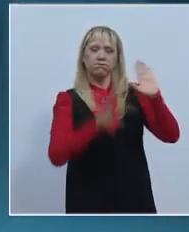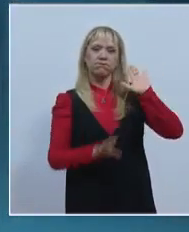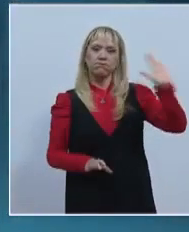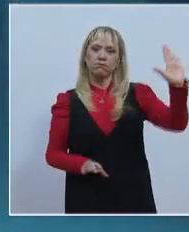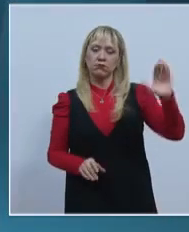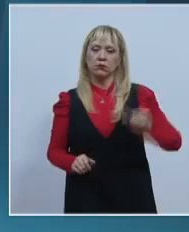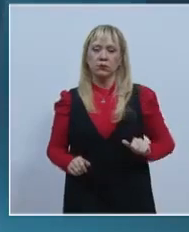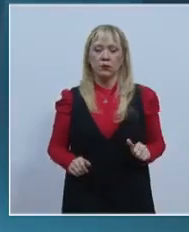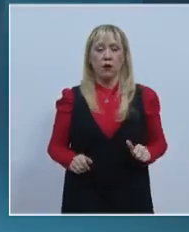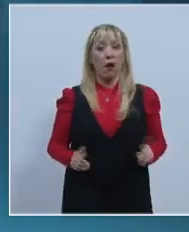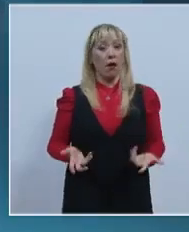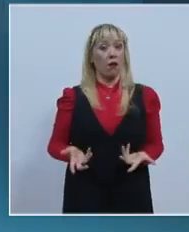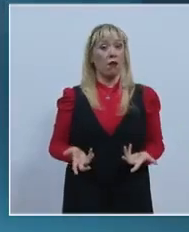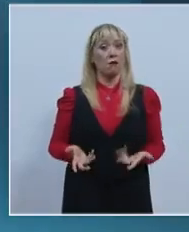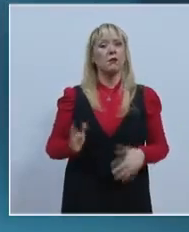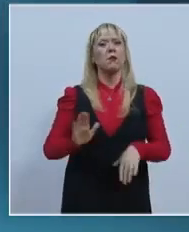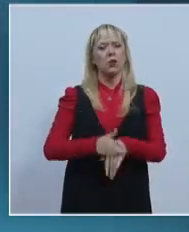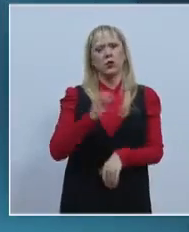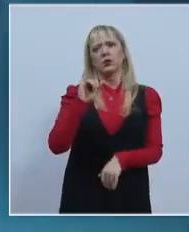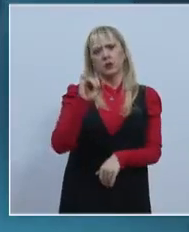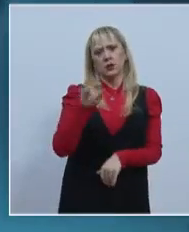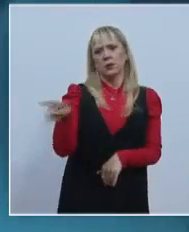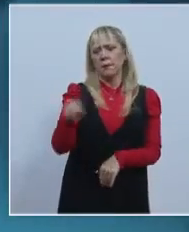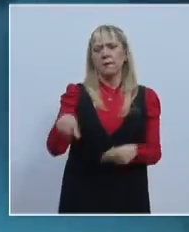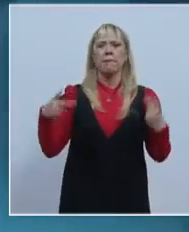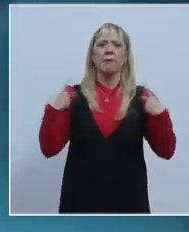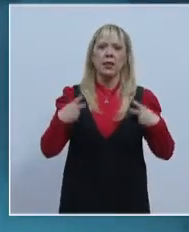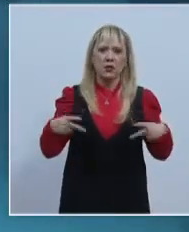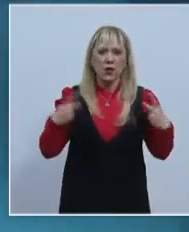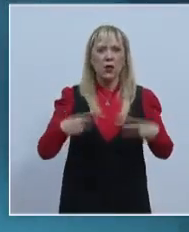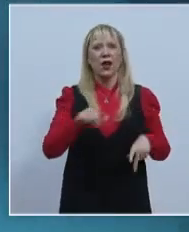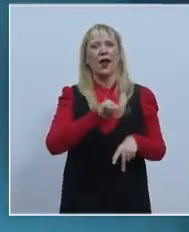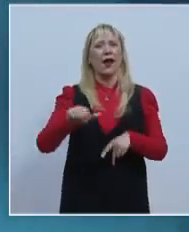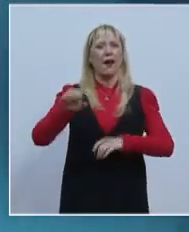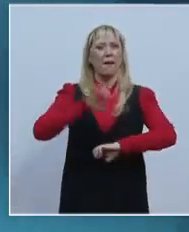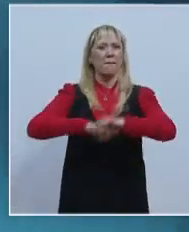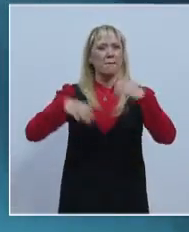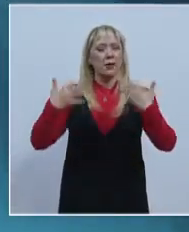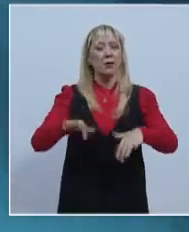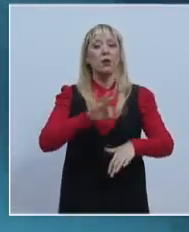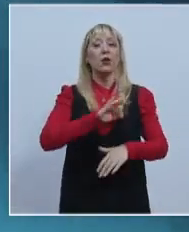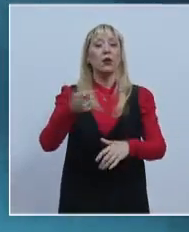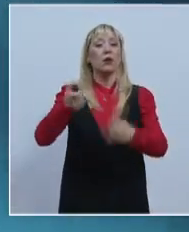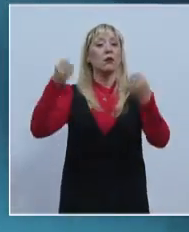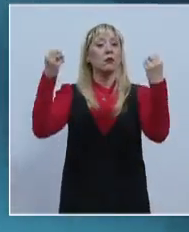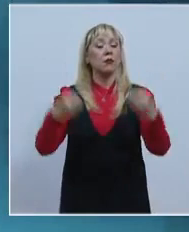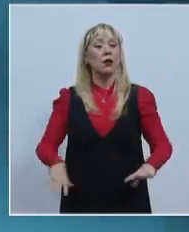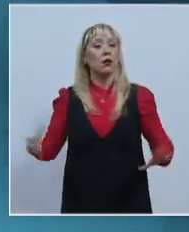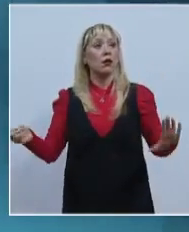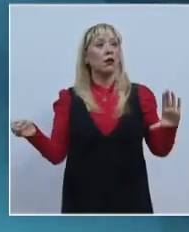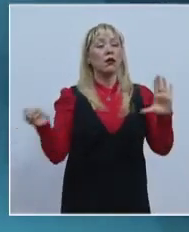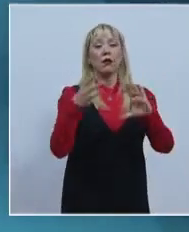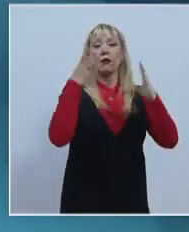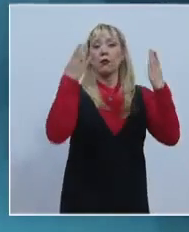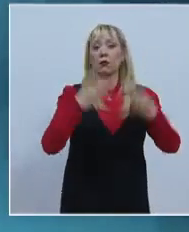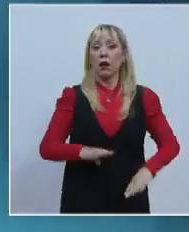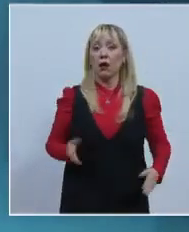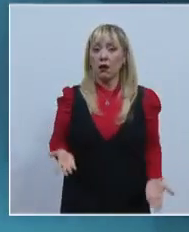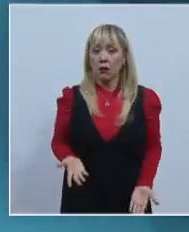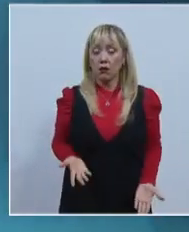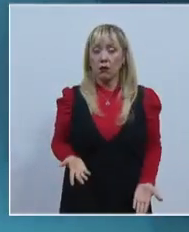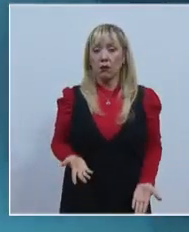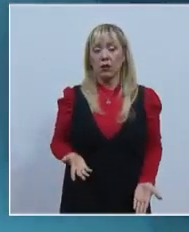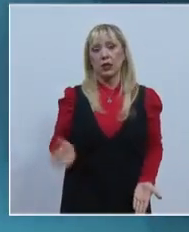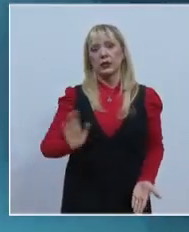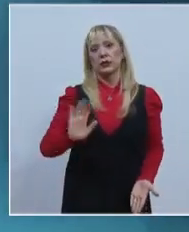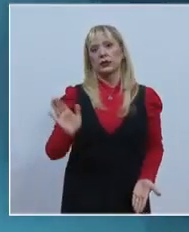garantía busca evitar que las personas físicas o morales pierdan el dinero invertido en instrumentos bancarios y que se afecte